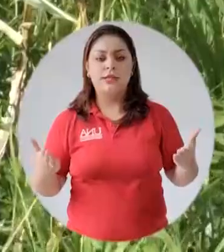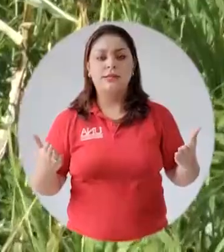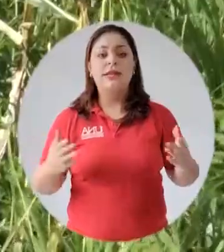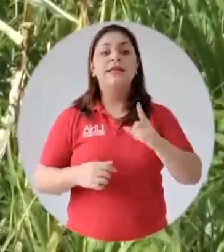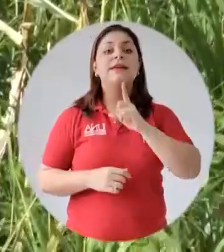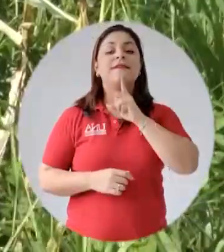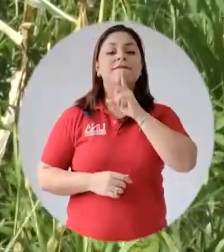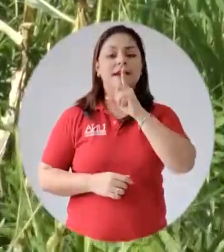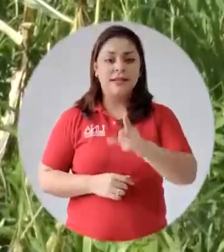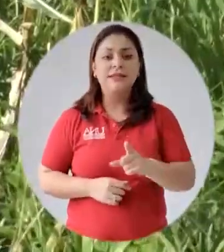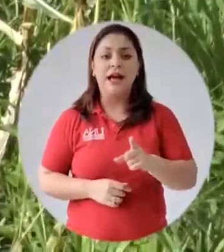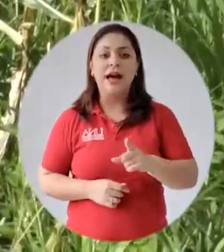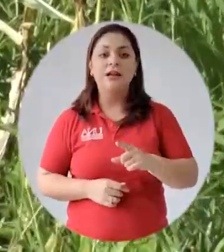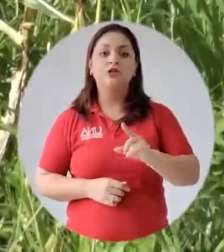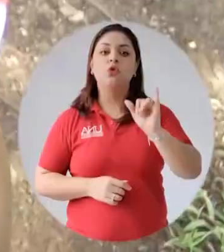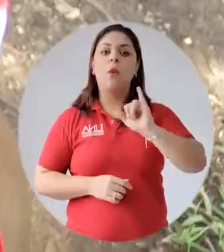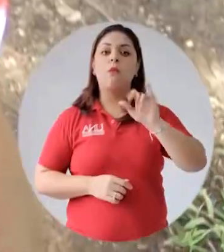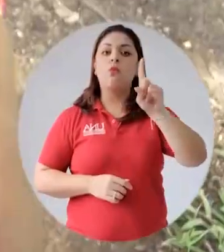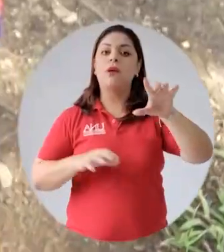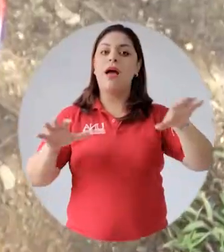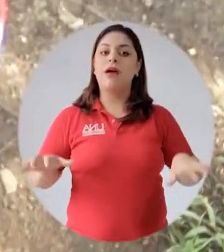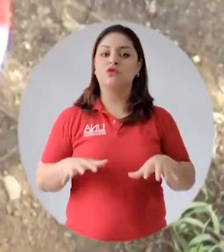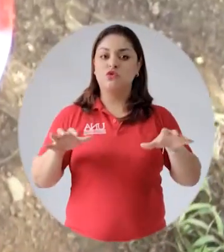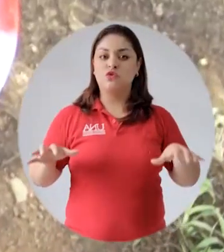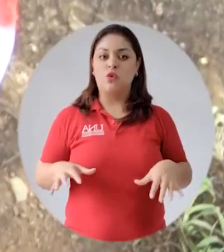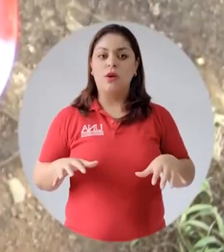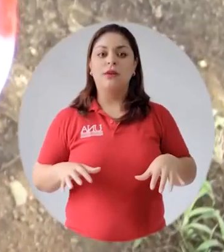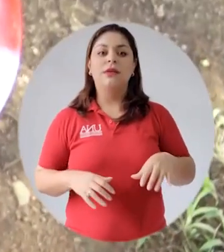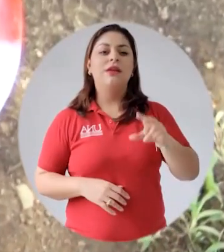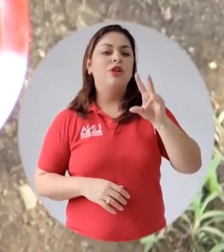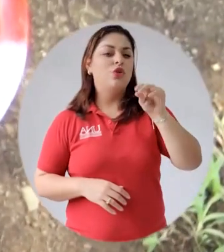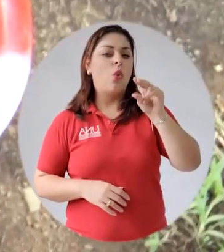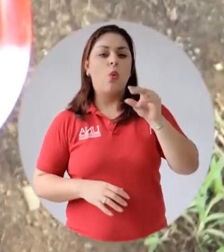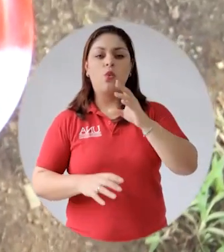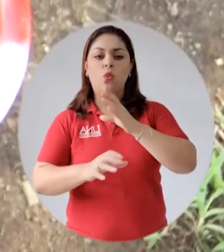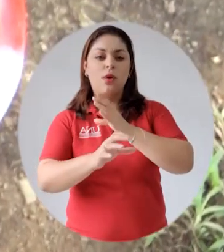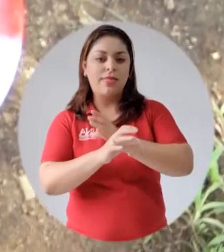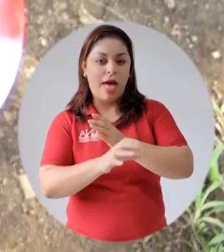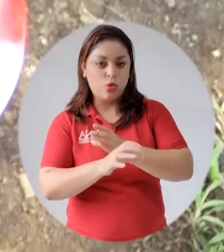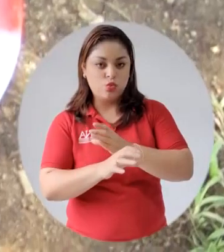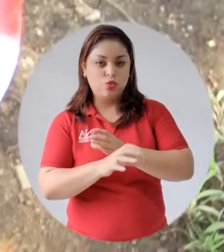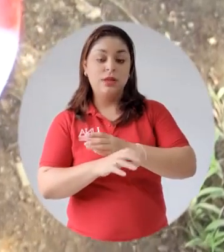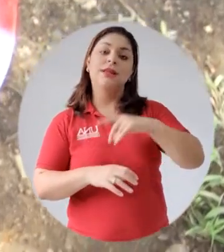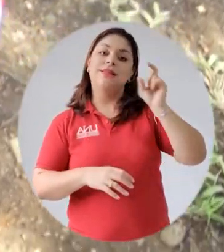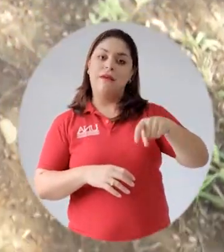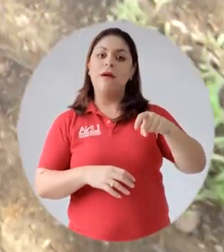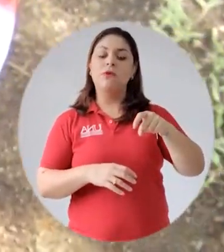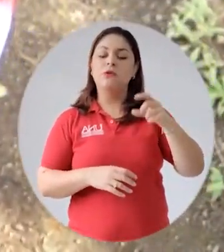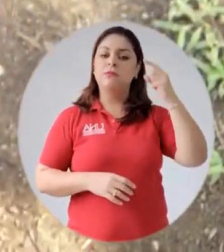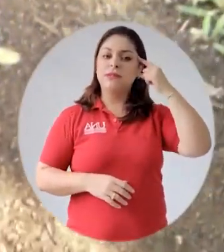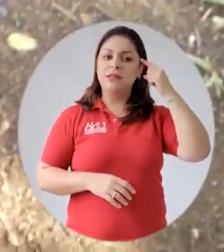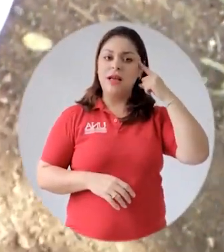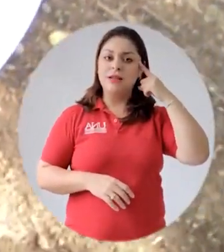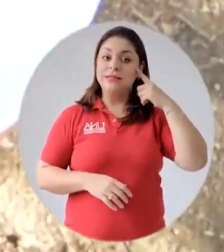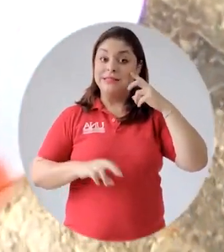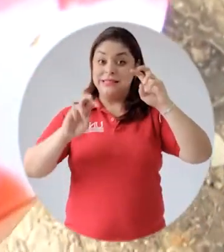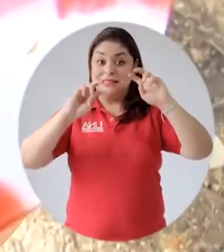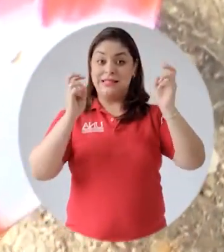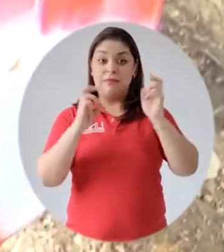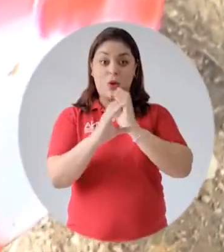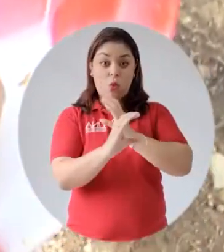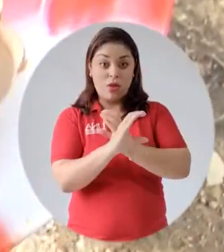la institución, el resultado final, el impacto, porque estamos hablando de una época en la que muchos hombres estaban en la casa,